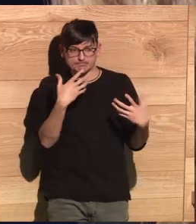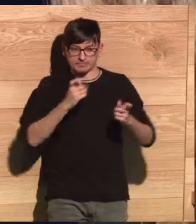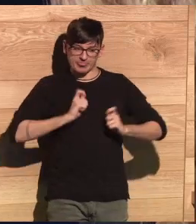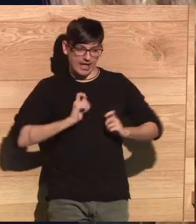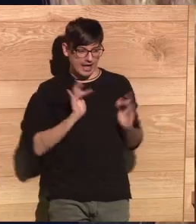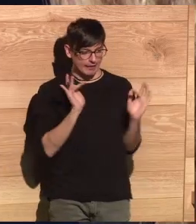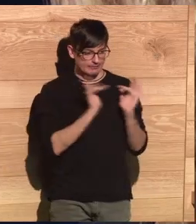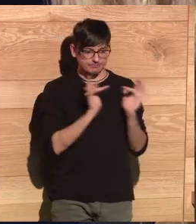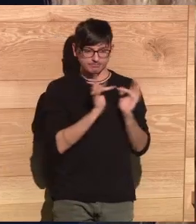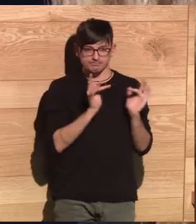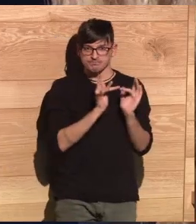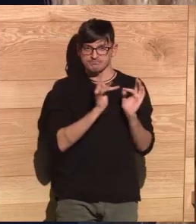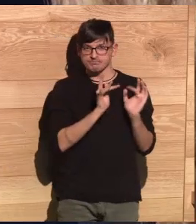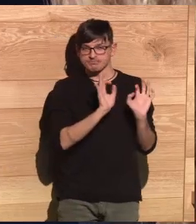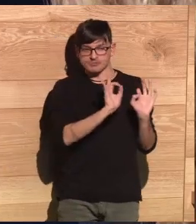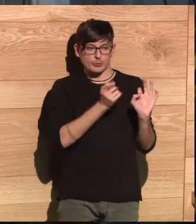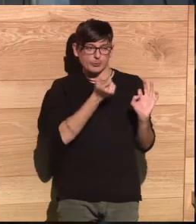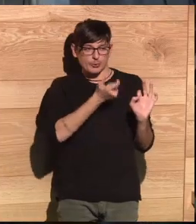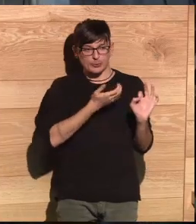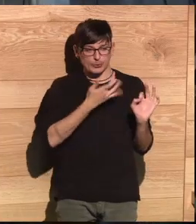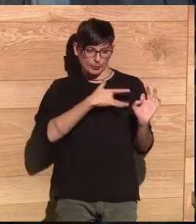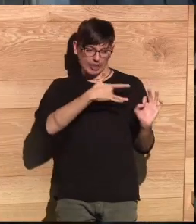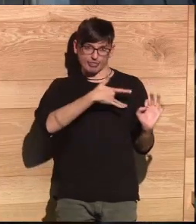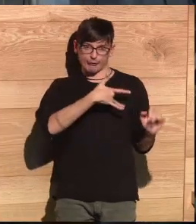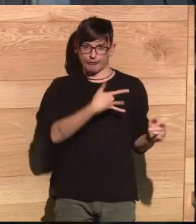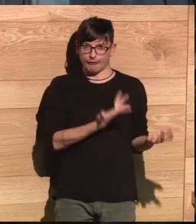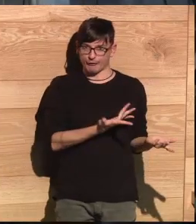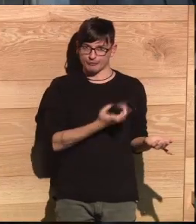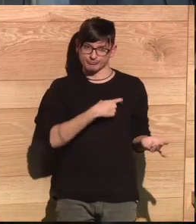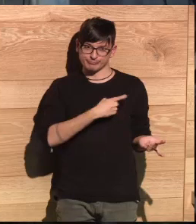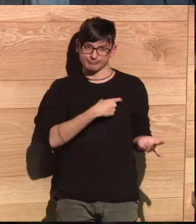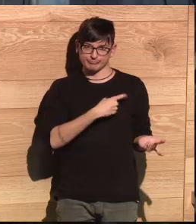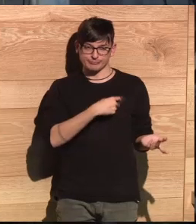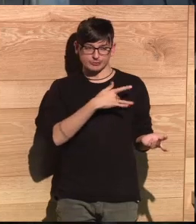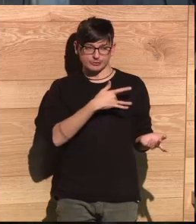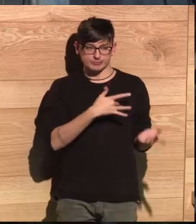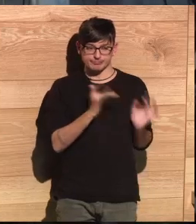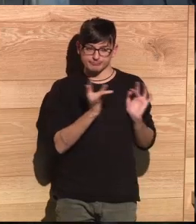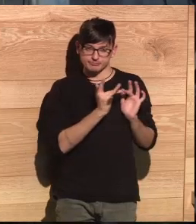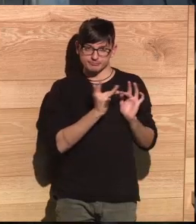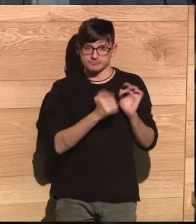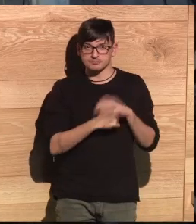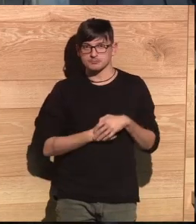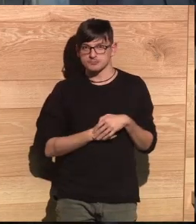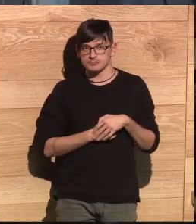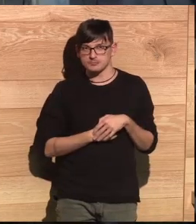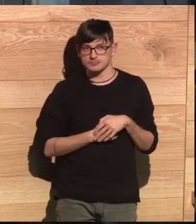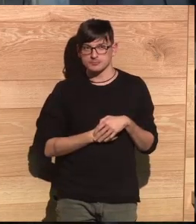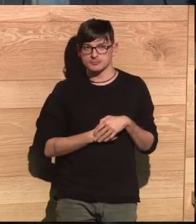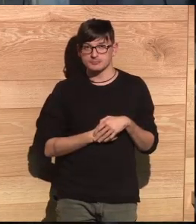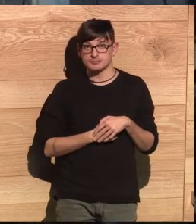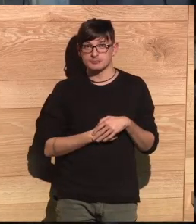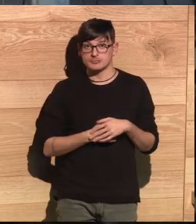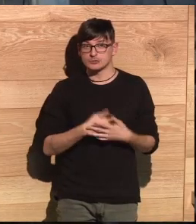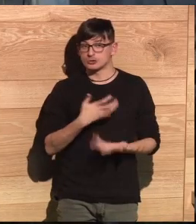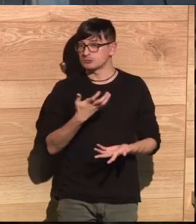con eso, un poco con el corazón, el toc-toc que decía también Loreto. Y